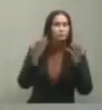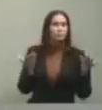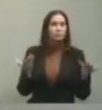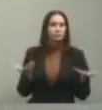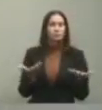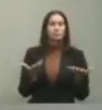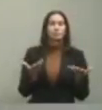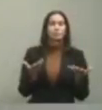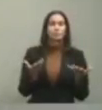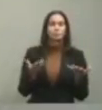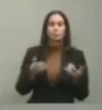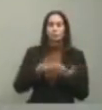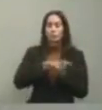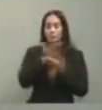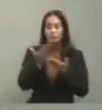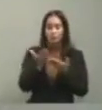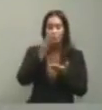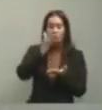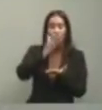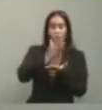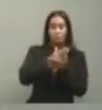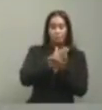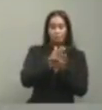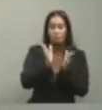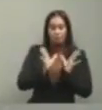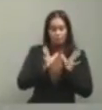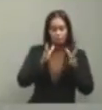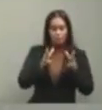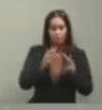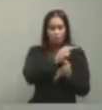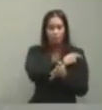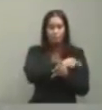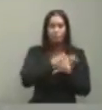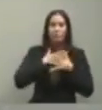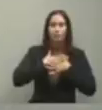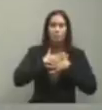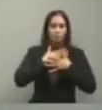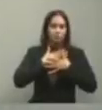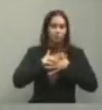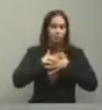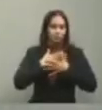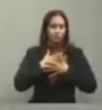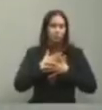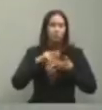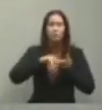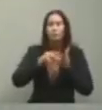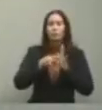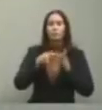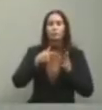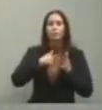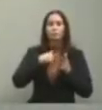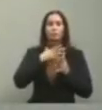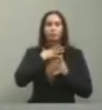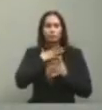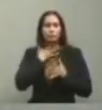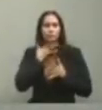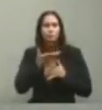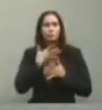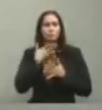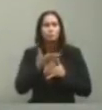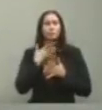que no basta con tener un cuadro clínico respiratorio o sea con que yo tenga todos